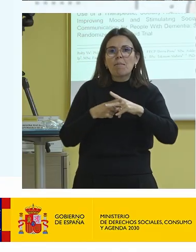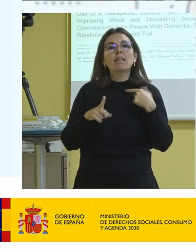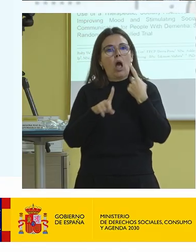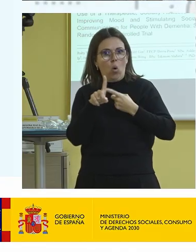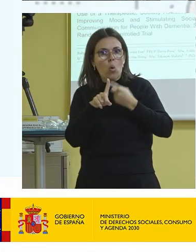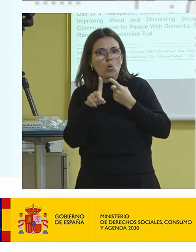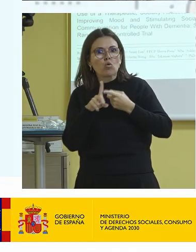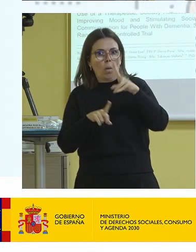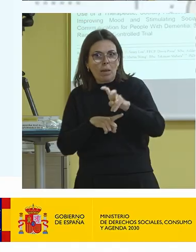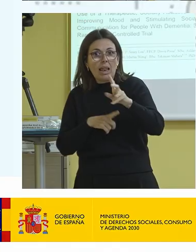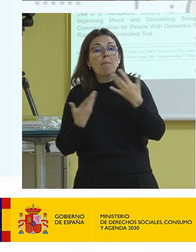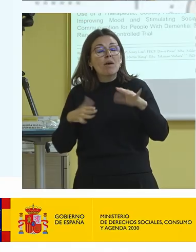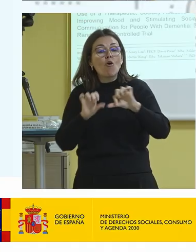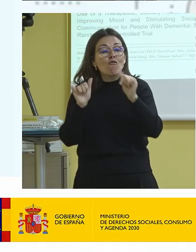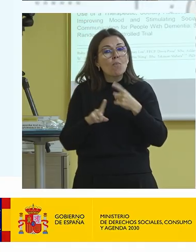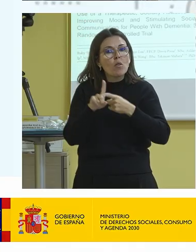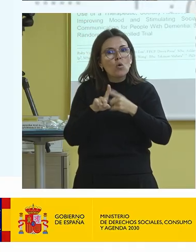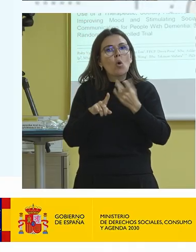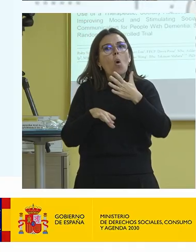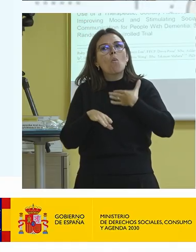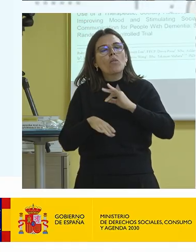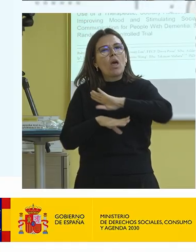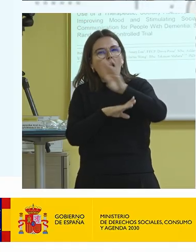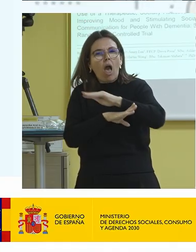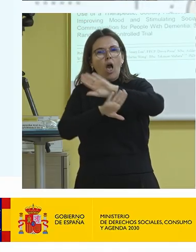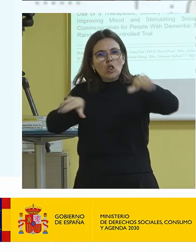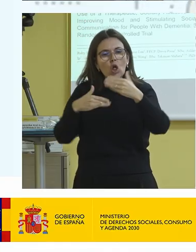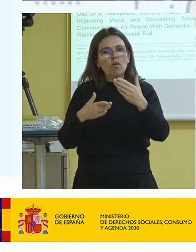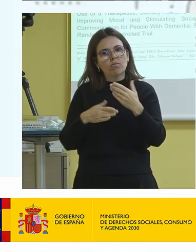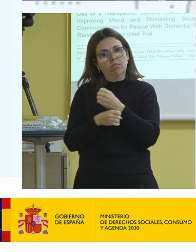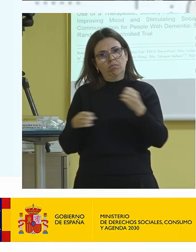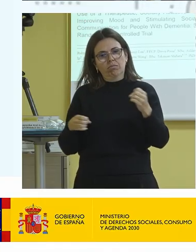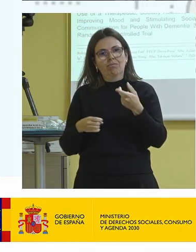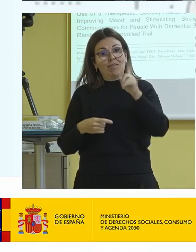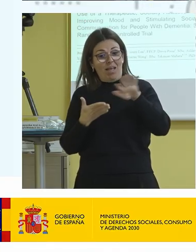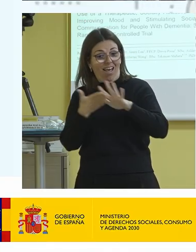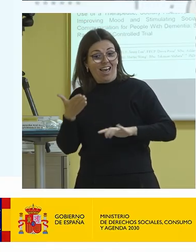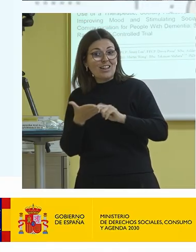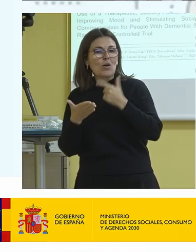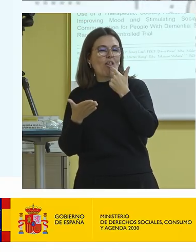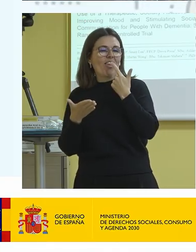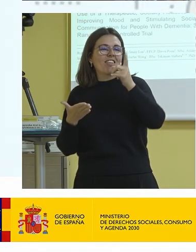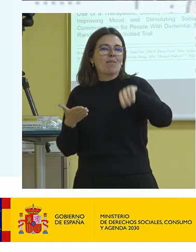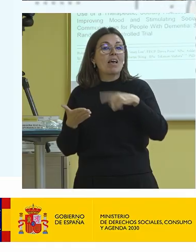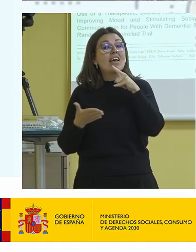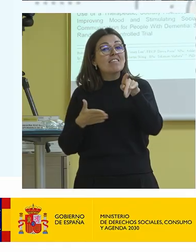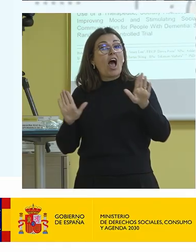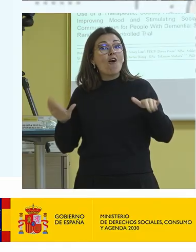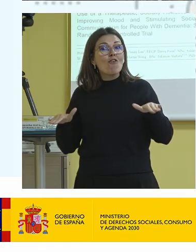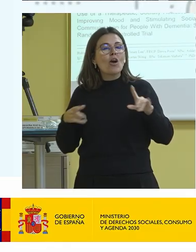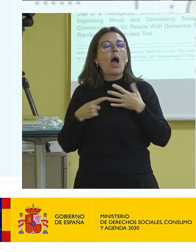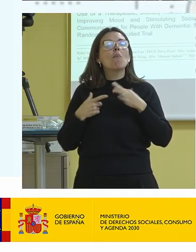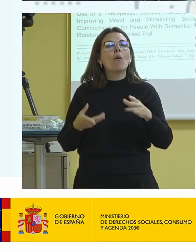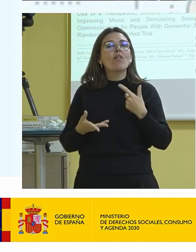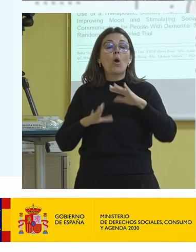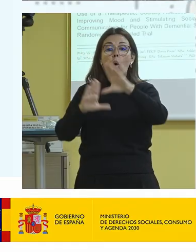uso, pero la forma de uso que se plantea como que lo puede curar todo no es la adecuada. De hecho, hay una cosa muy chula en los artículos que decía, lo bueno de esta foca es que la puedes